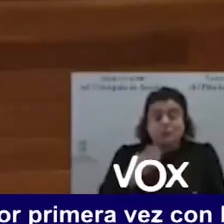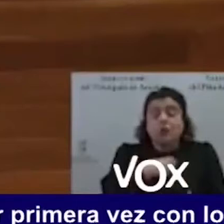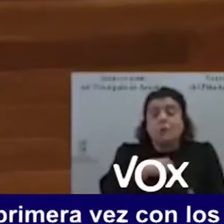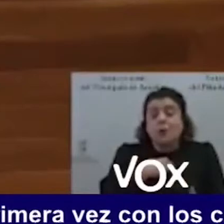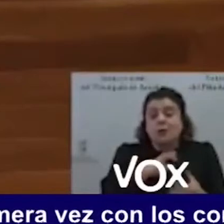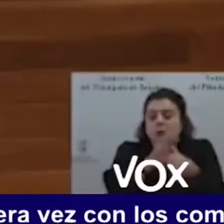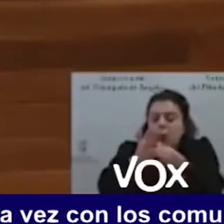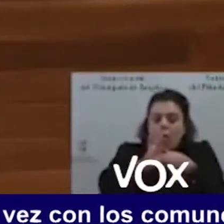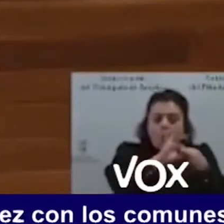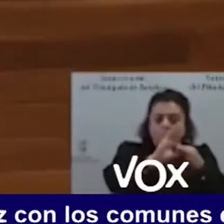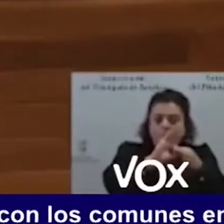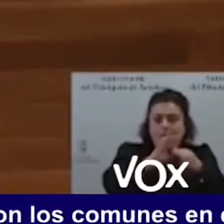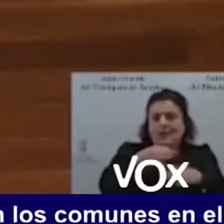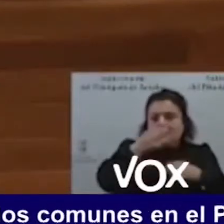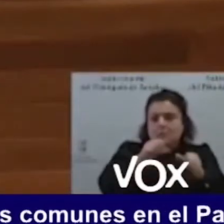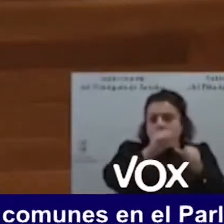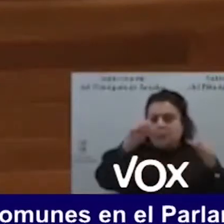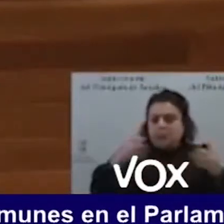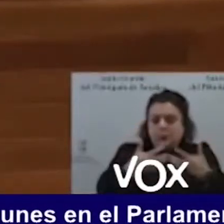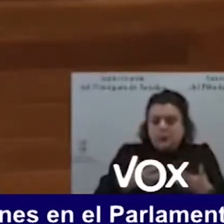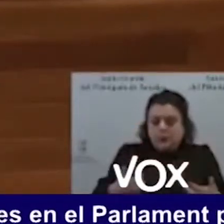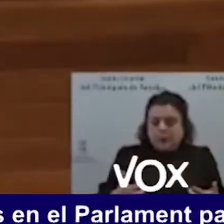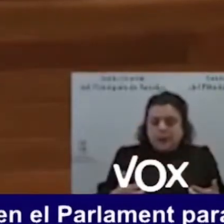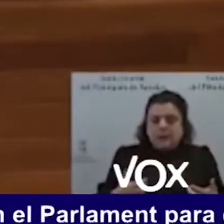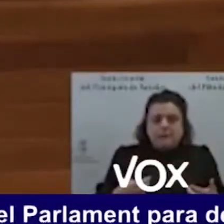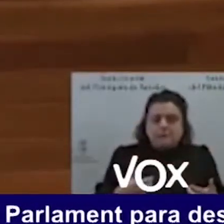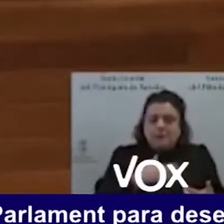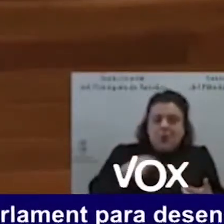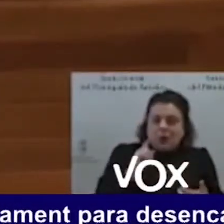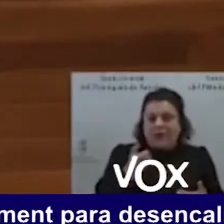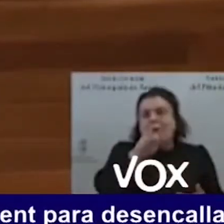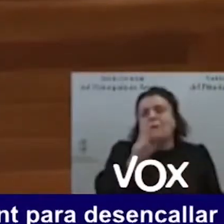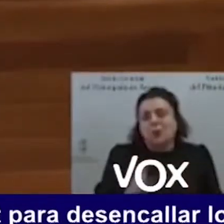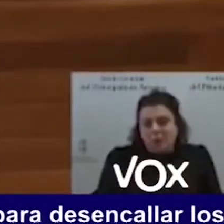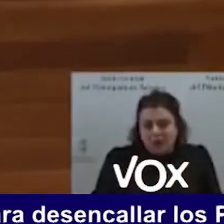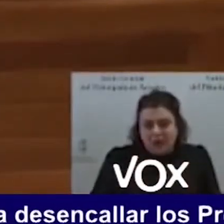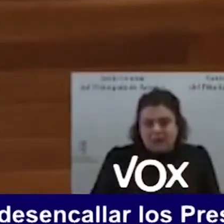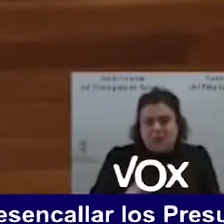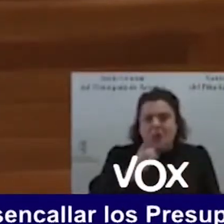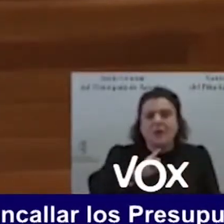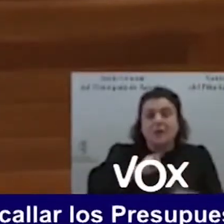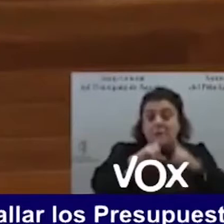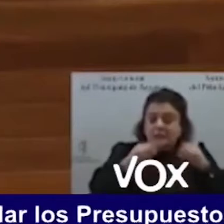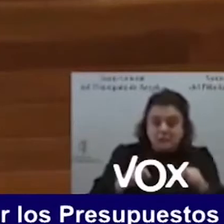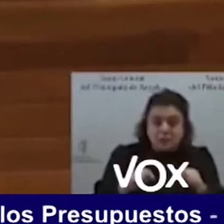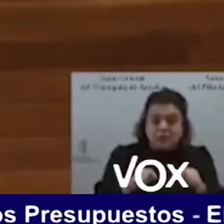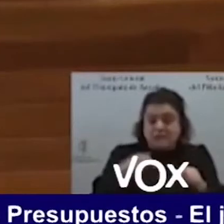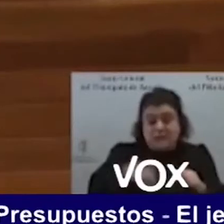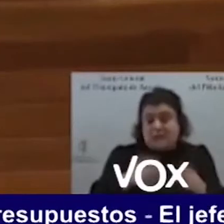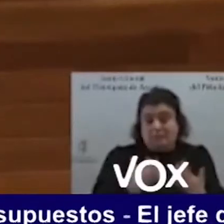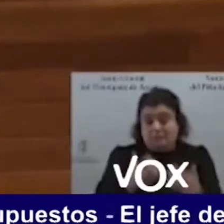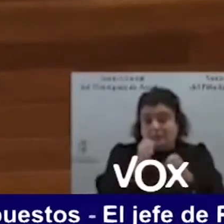se pretende aquí es que nos den lecciones sobre vocabulario en lingua, y no está la Cámara para eso. Precisamente una